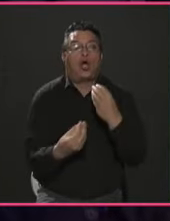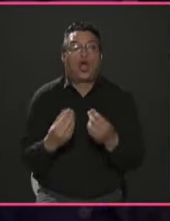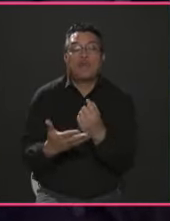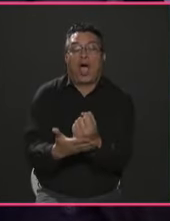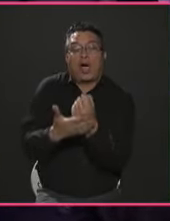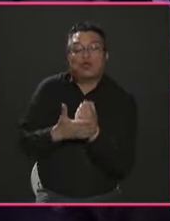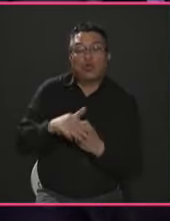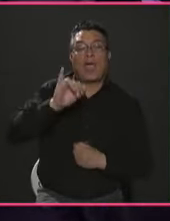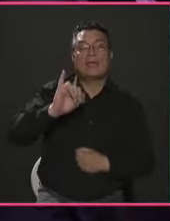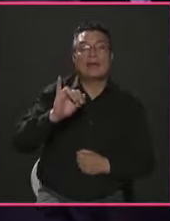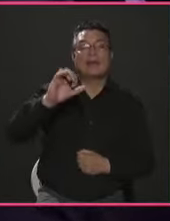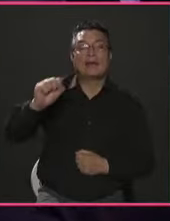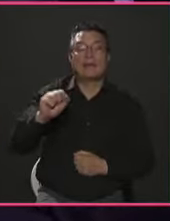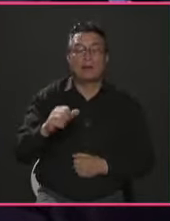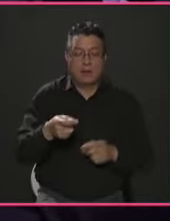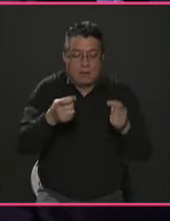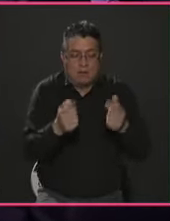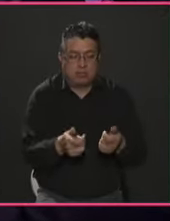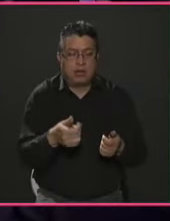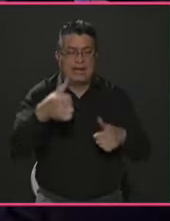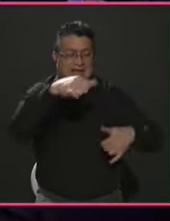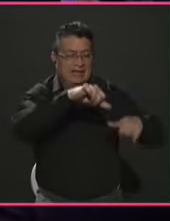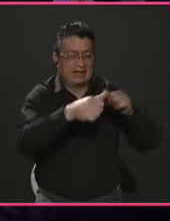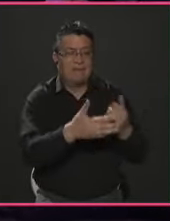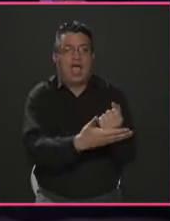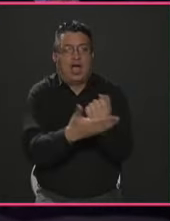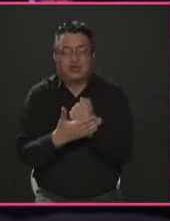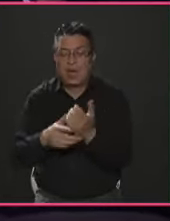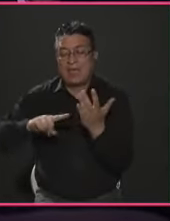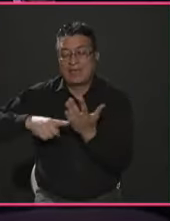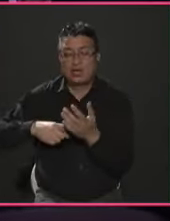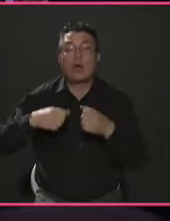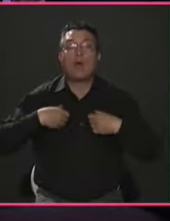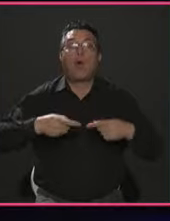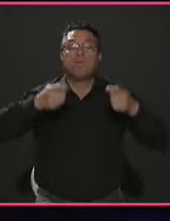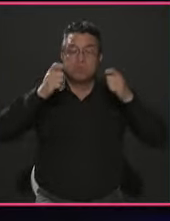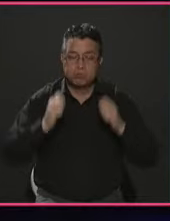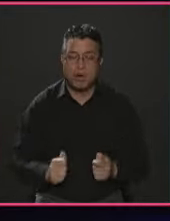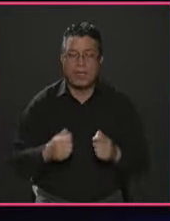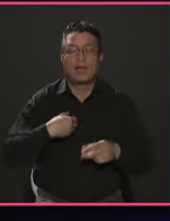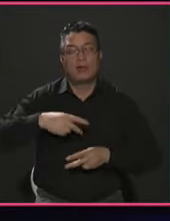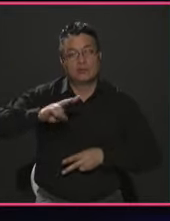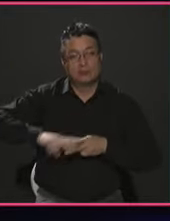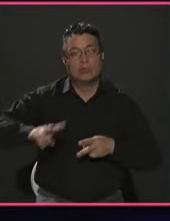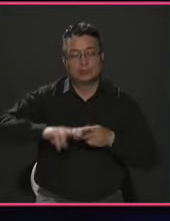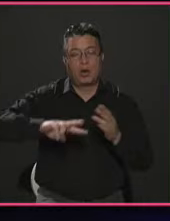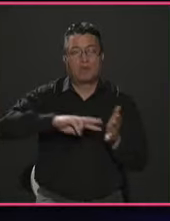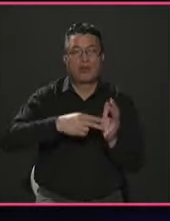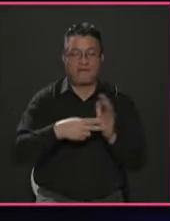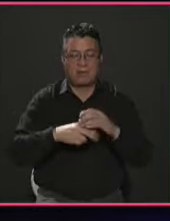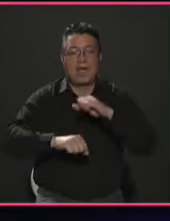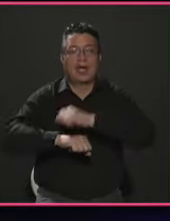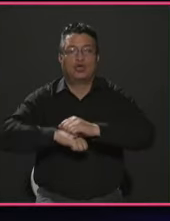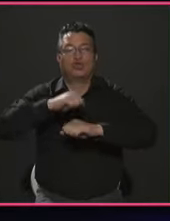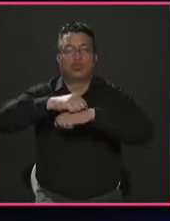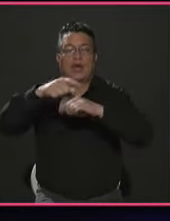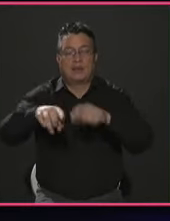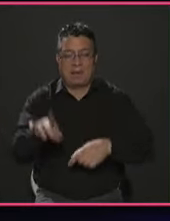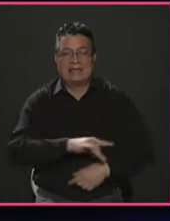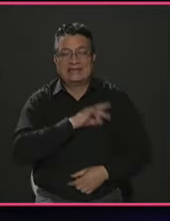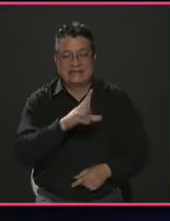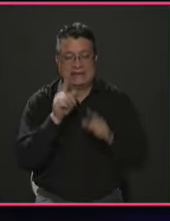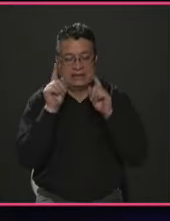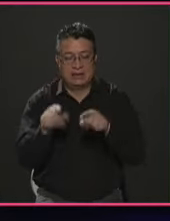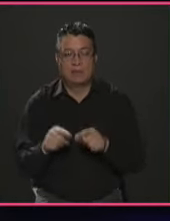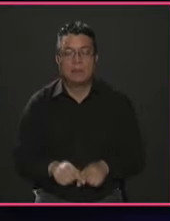como desde la capacidad científica y tecnológica somos capaces de resolver problemas estructurales para Chile